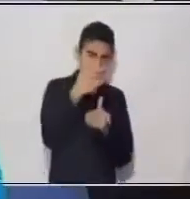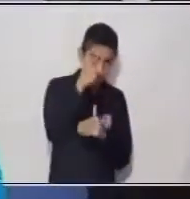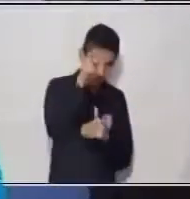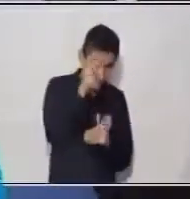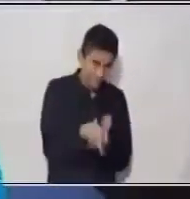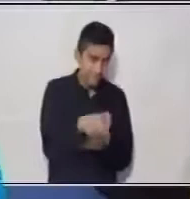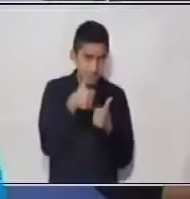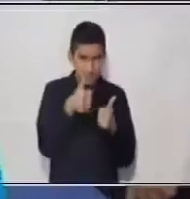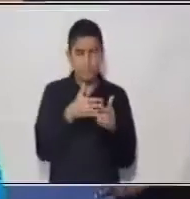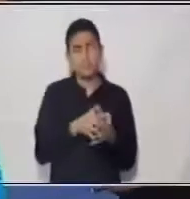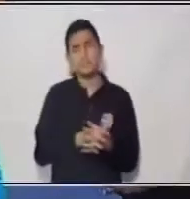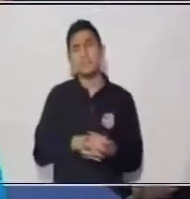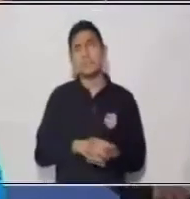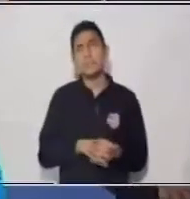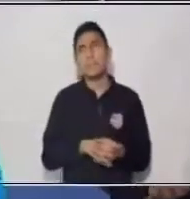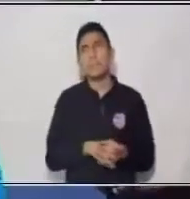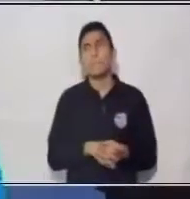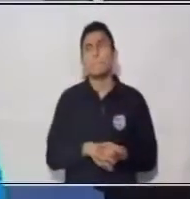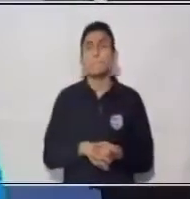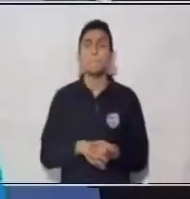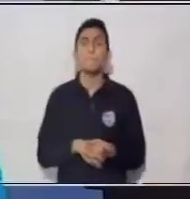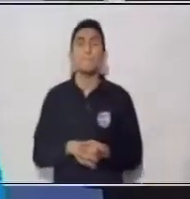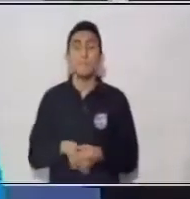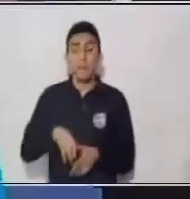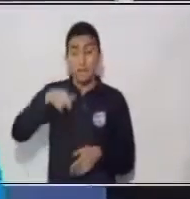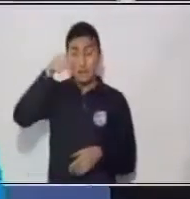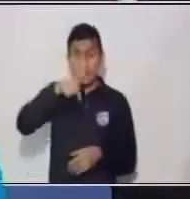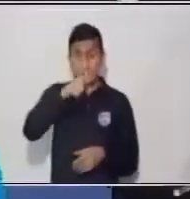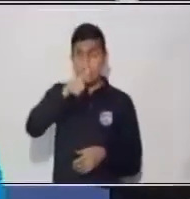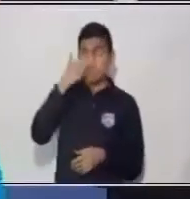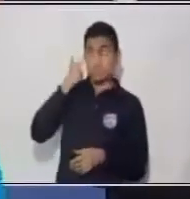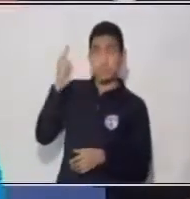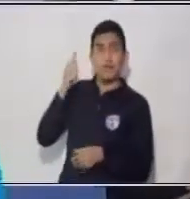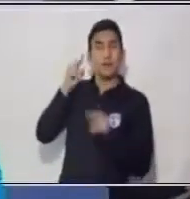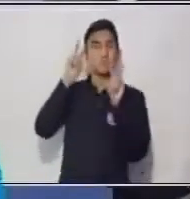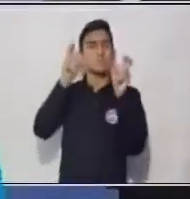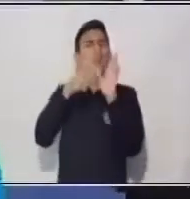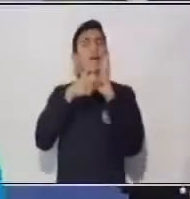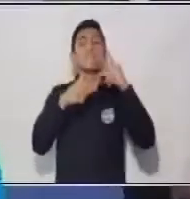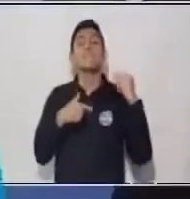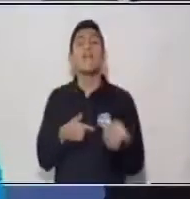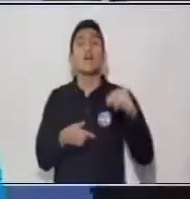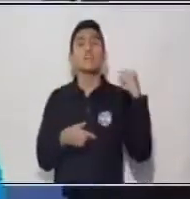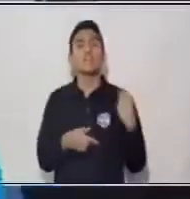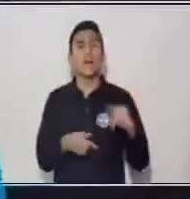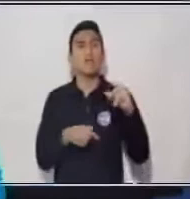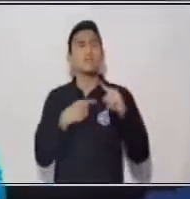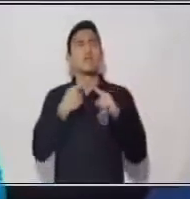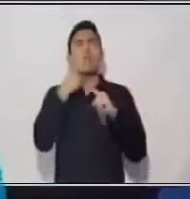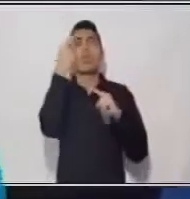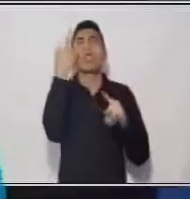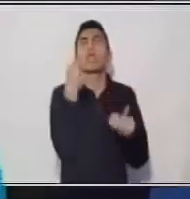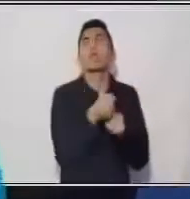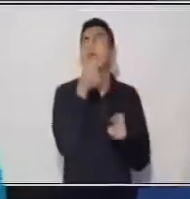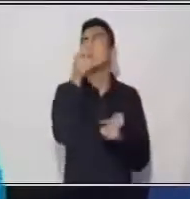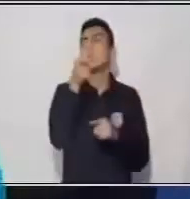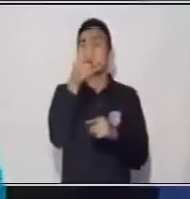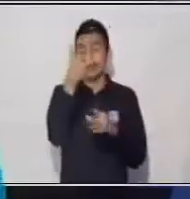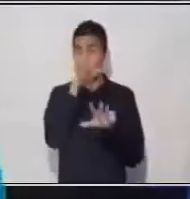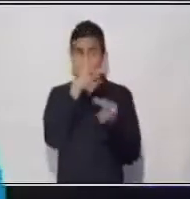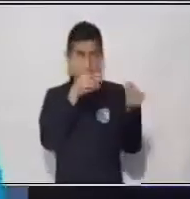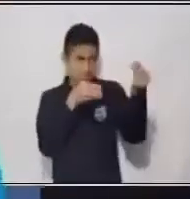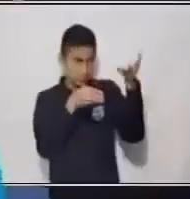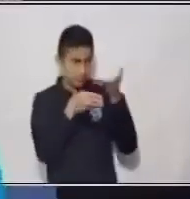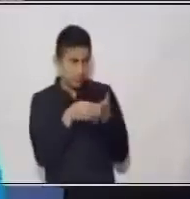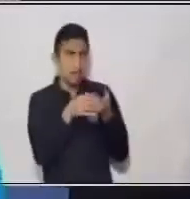debes de desarrollar. Entonces, aquí tenemos ya una velocidad. Pero ¿qué sucede cuando te dan la velocidad y te